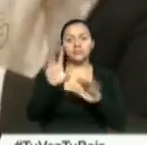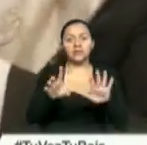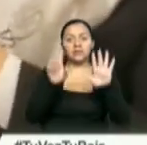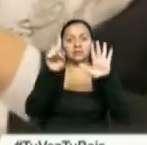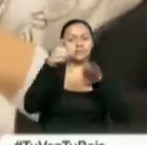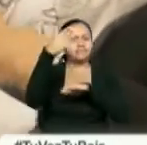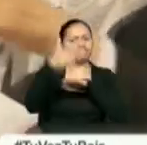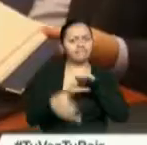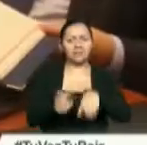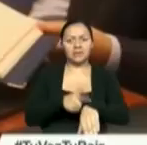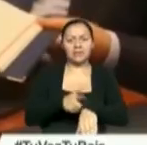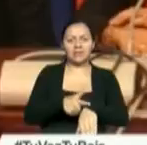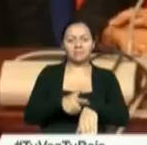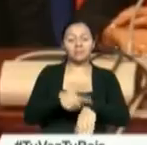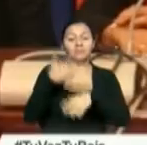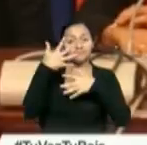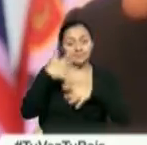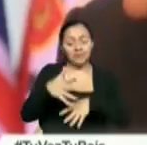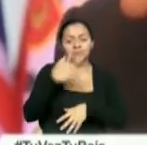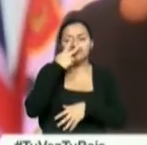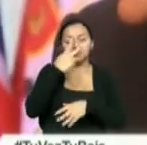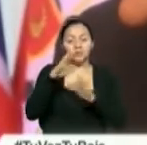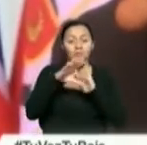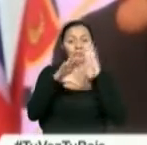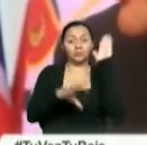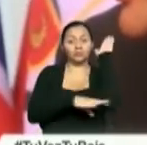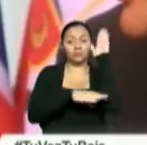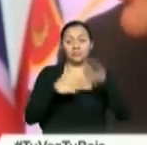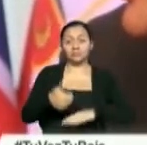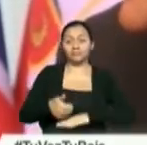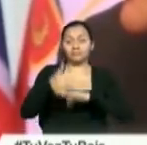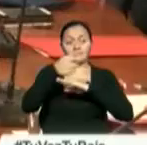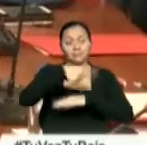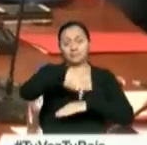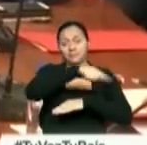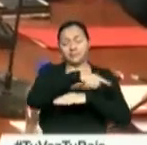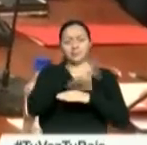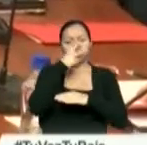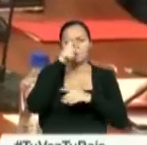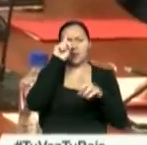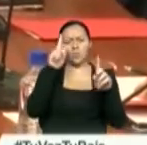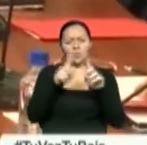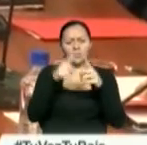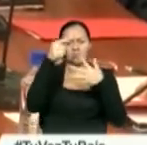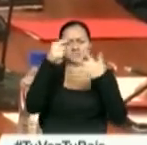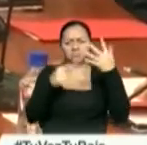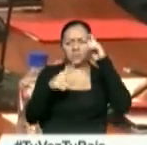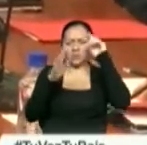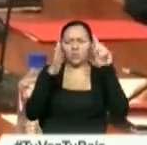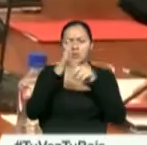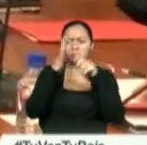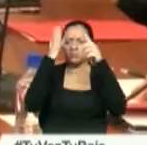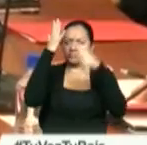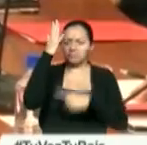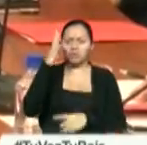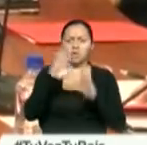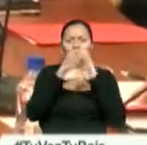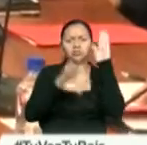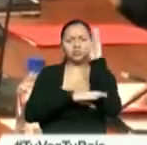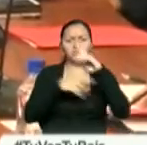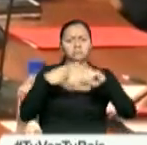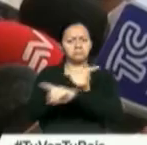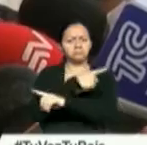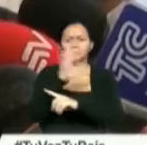de acuerdo a la máxima instancia constitucional el acuerdo no viola los derechos establecidos en la constitución ecuatoriana